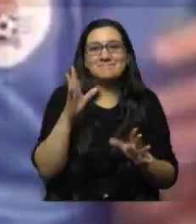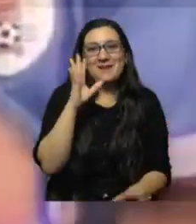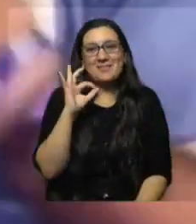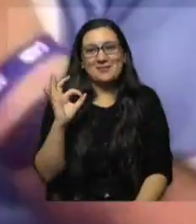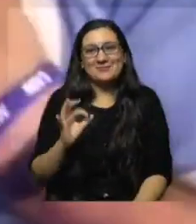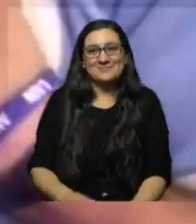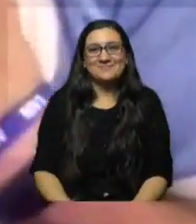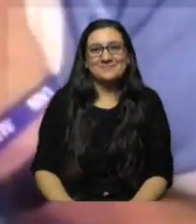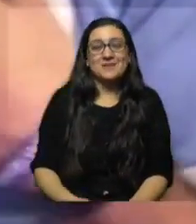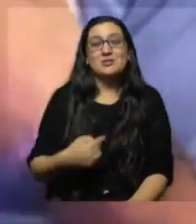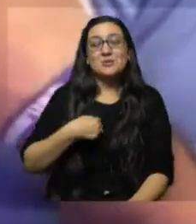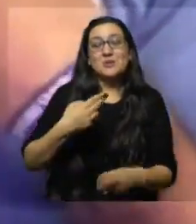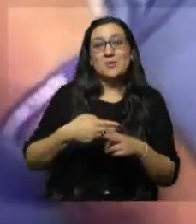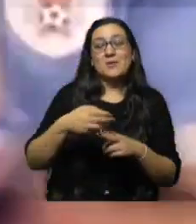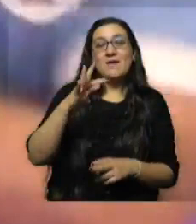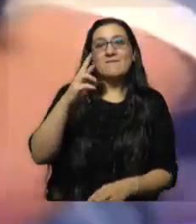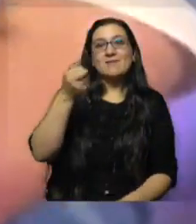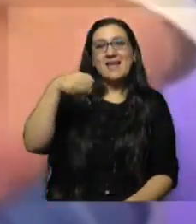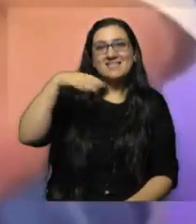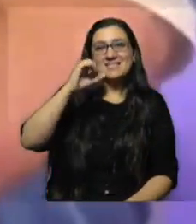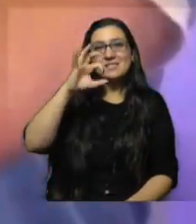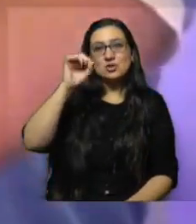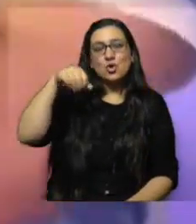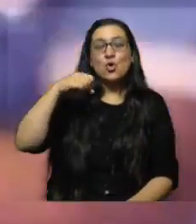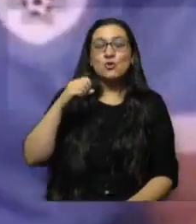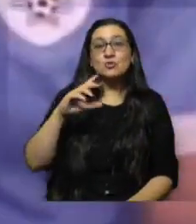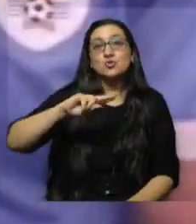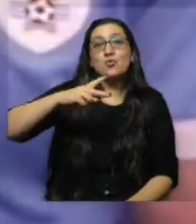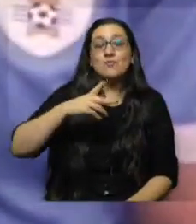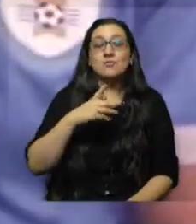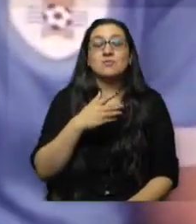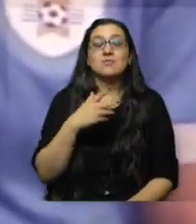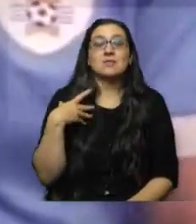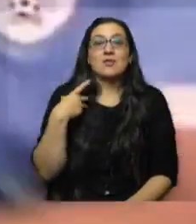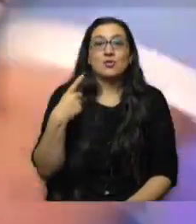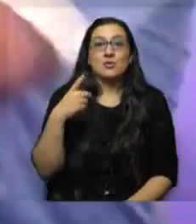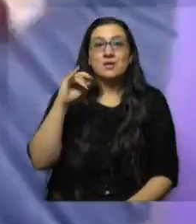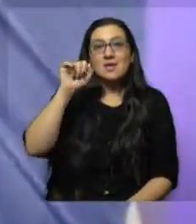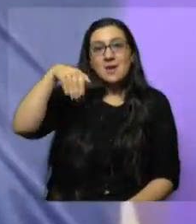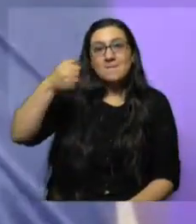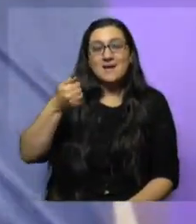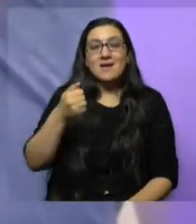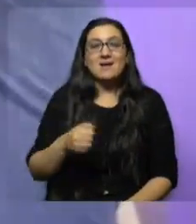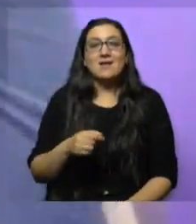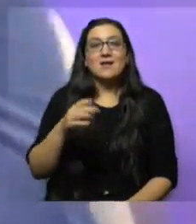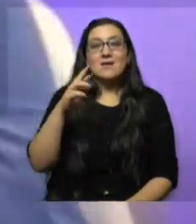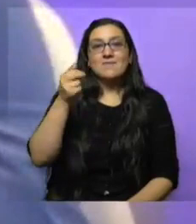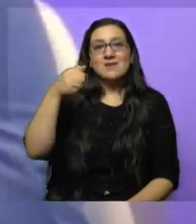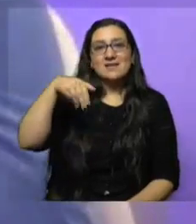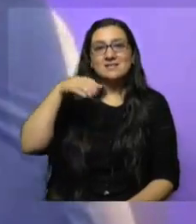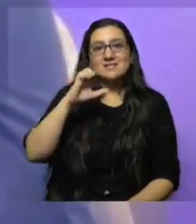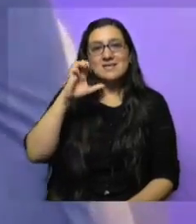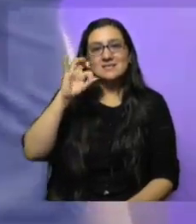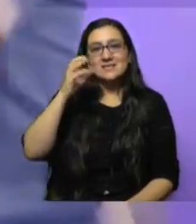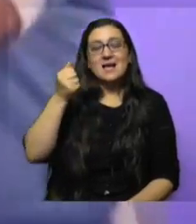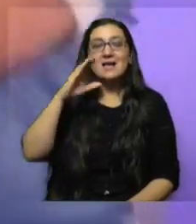bien. Francisco, subdirector. Ima, secretaria encargada de compras. Francesca,